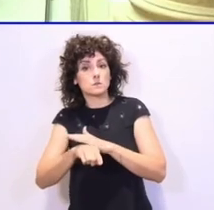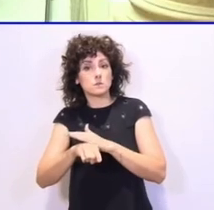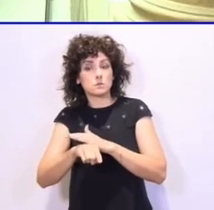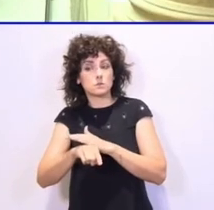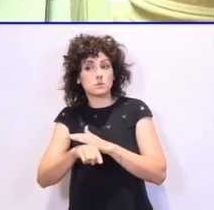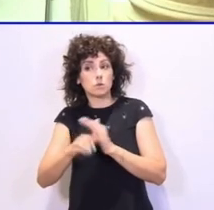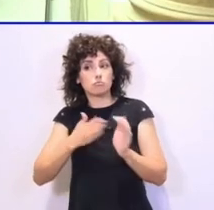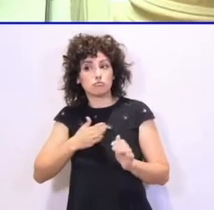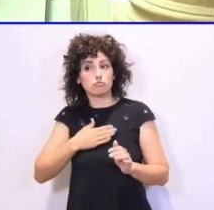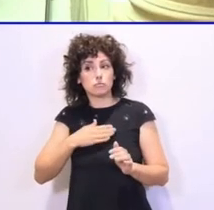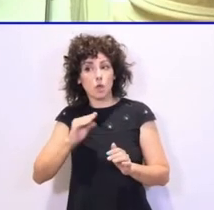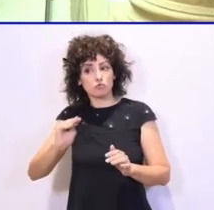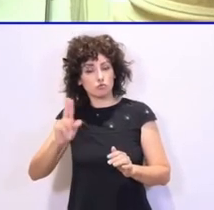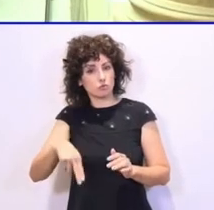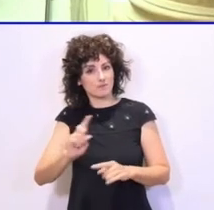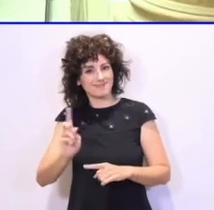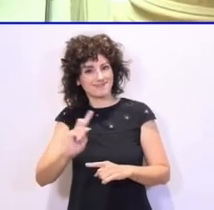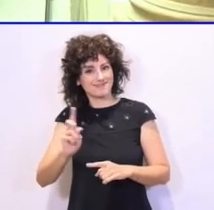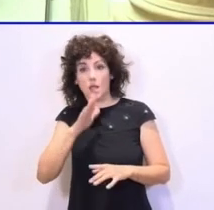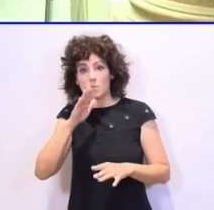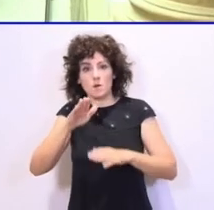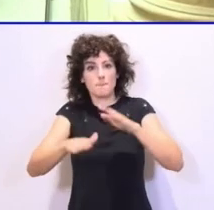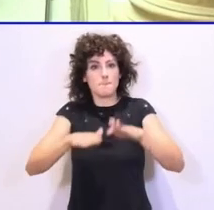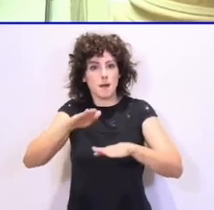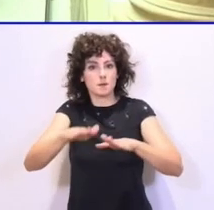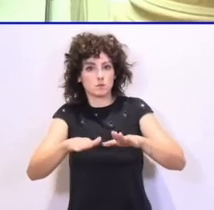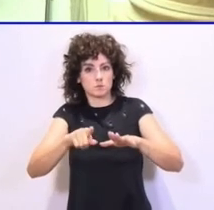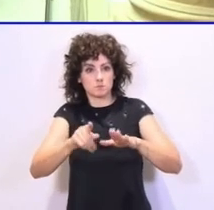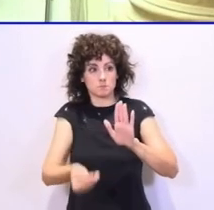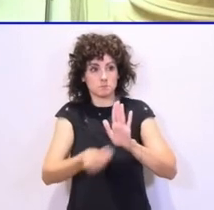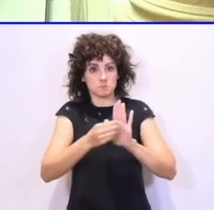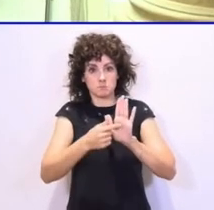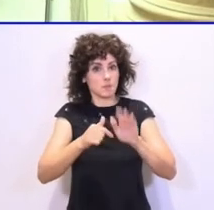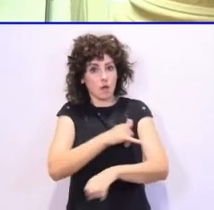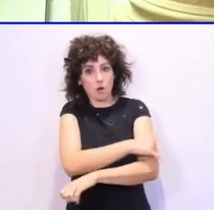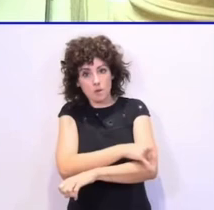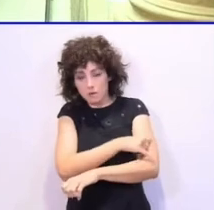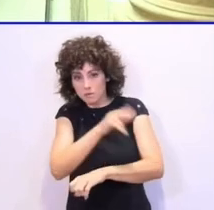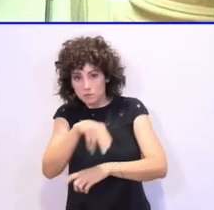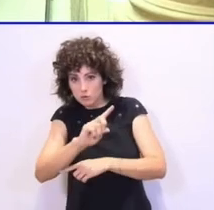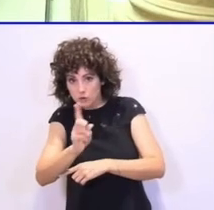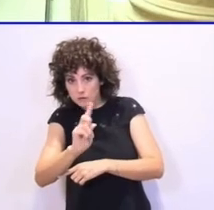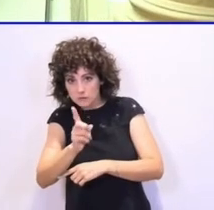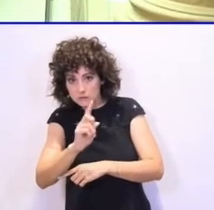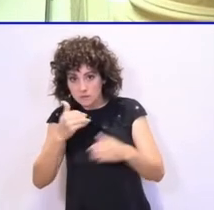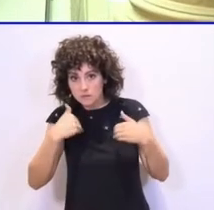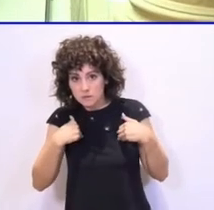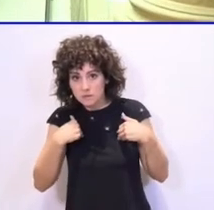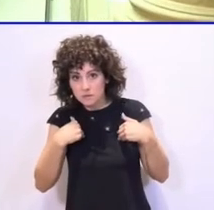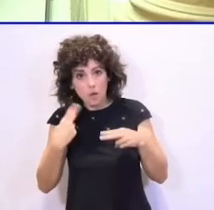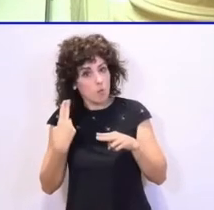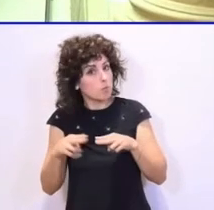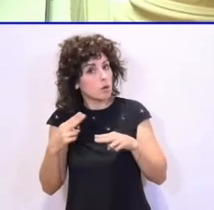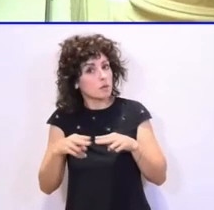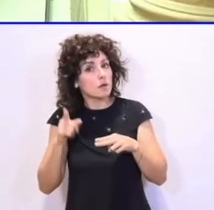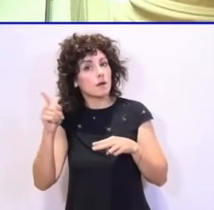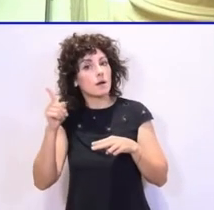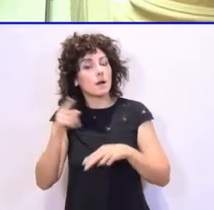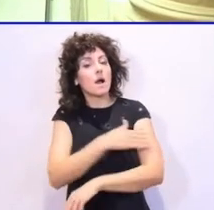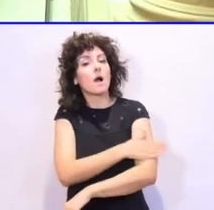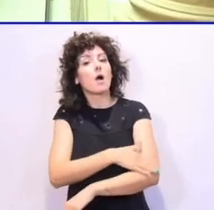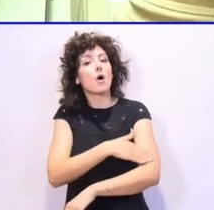realmente todos los pasos a los que usted hace referencia no vienen del gobierno de La Rioja en el en el ámbito político vienen del gobierno de La